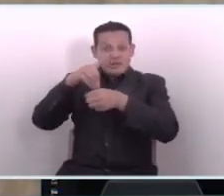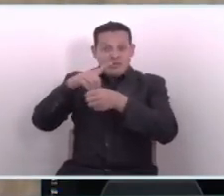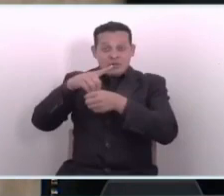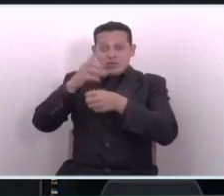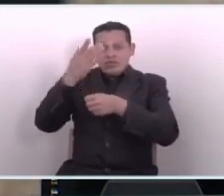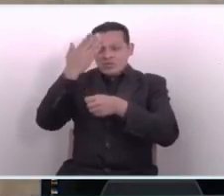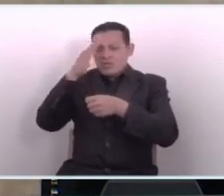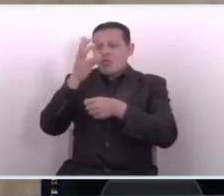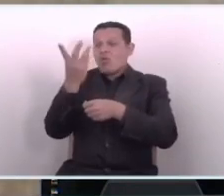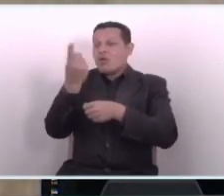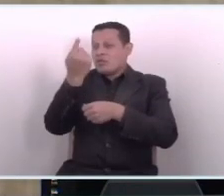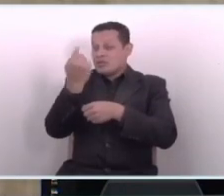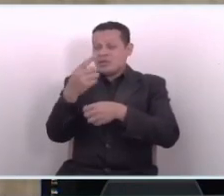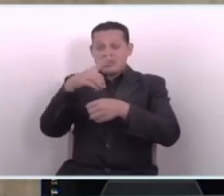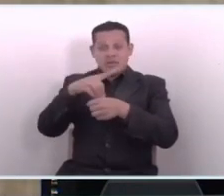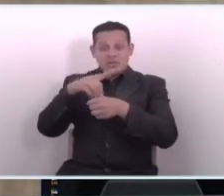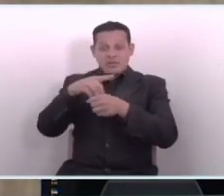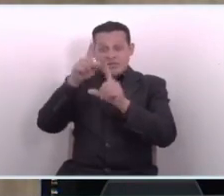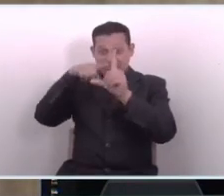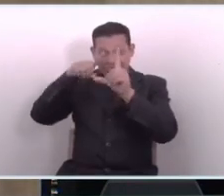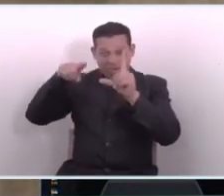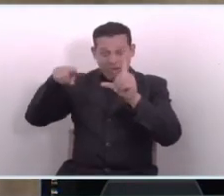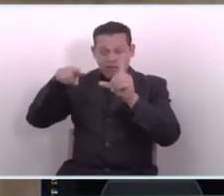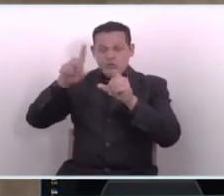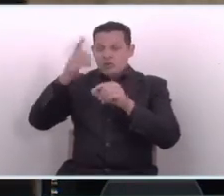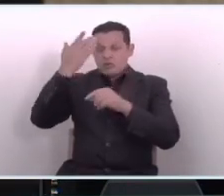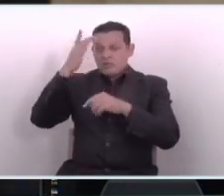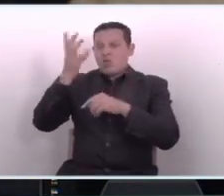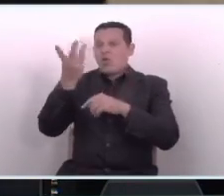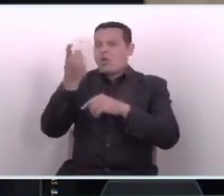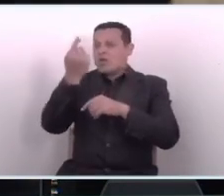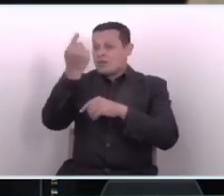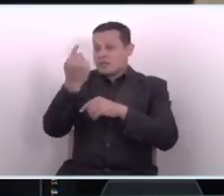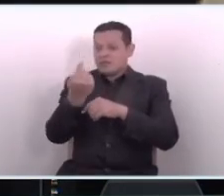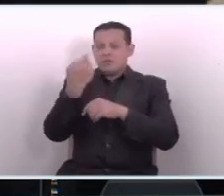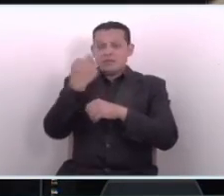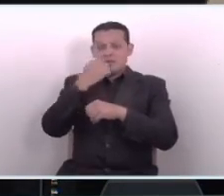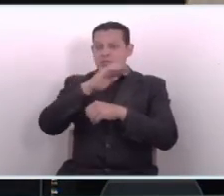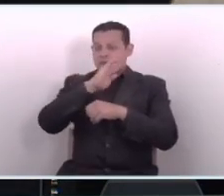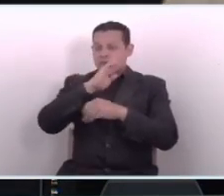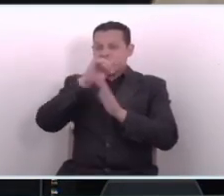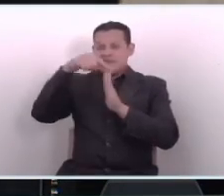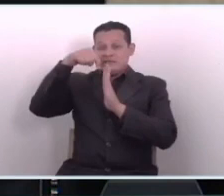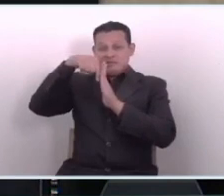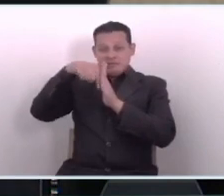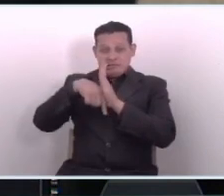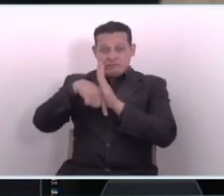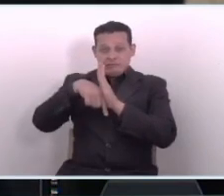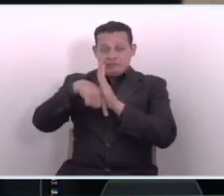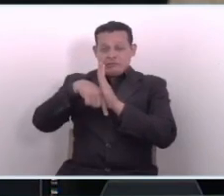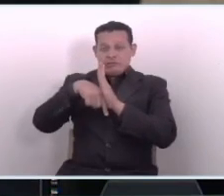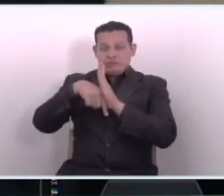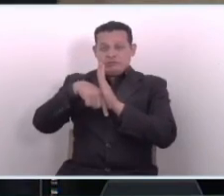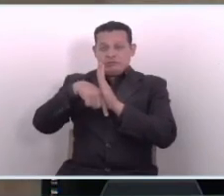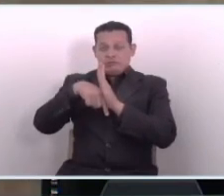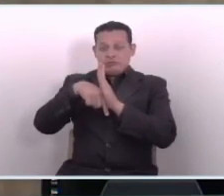discapacidad. No sabemos cuántas personas tenemos con enfermedades crónicas.